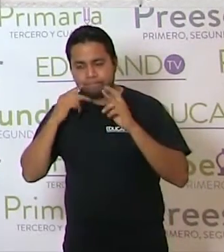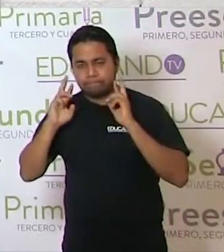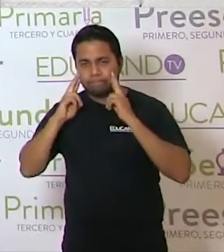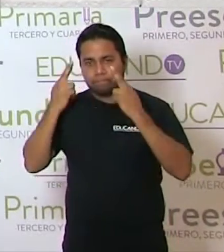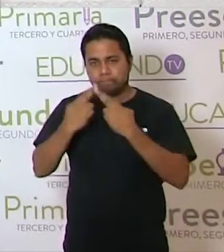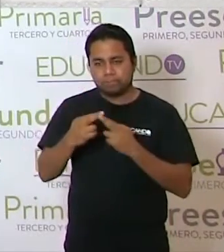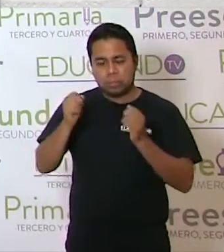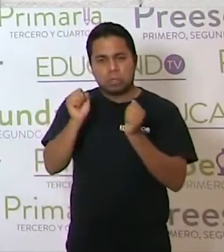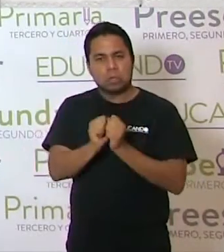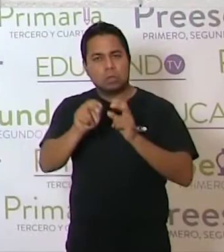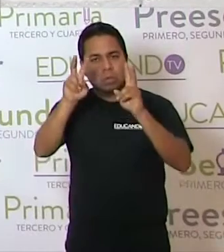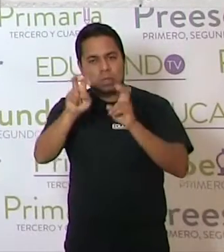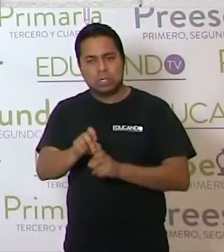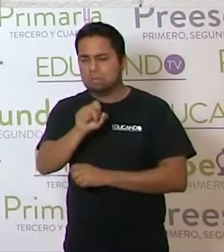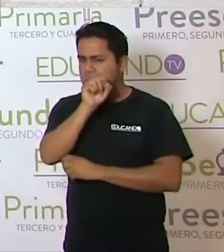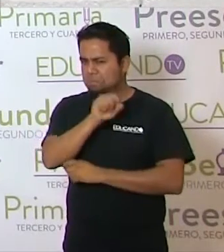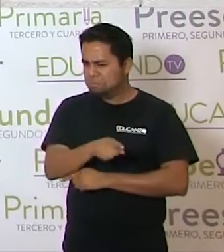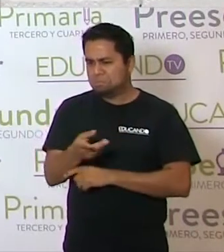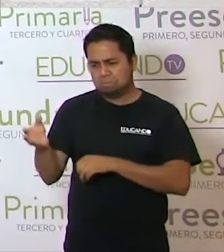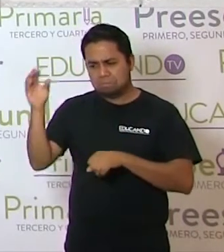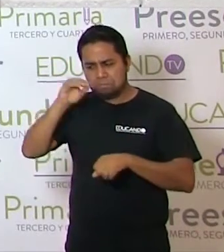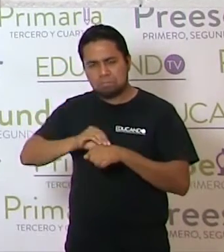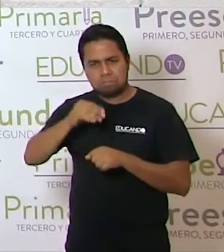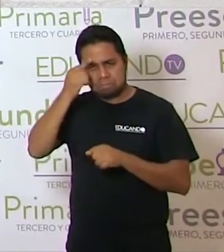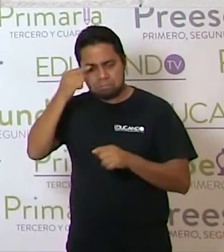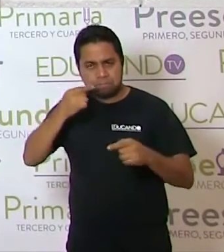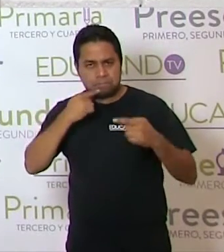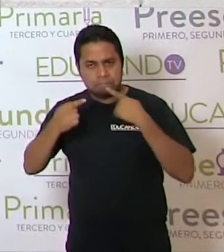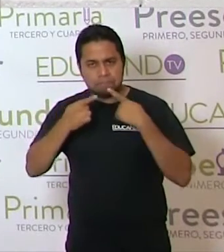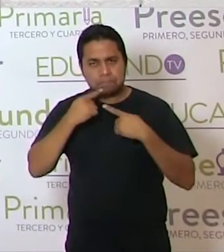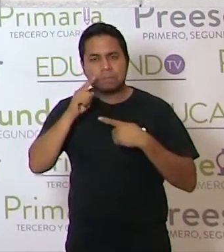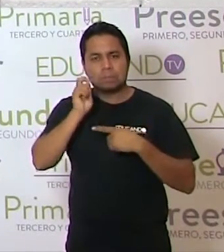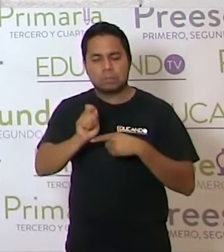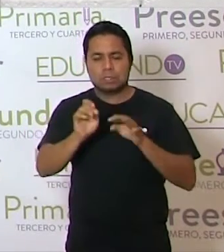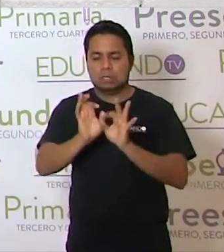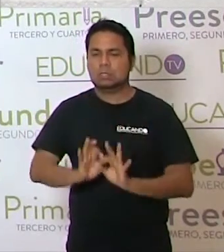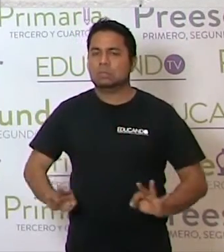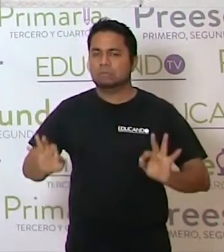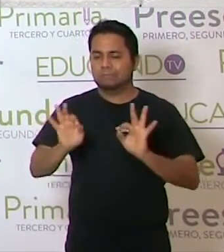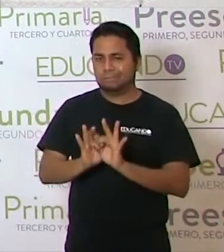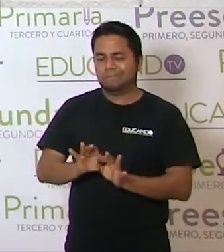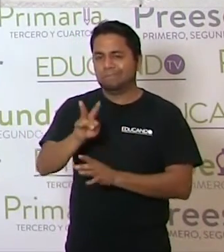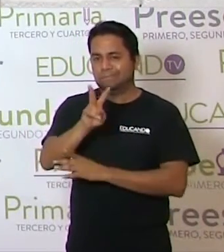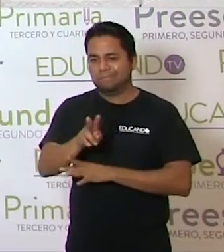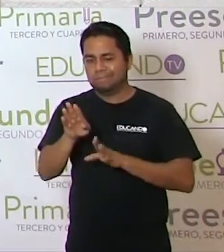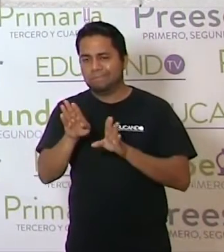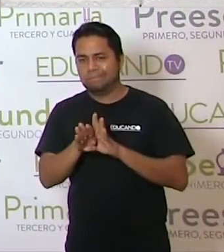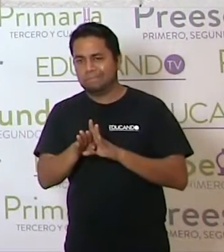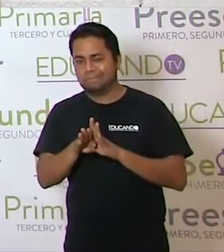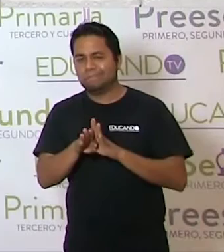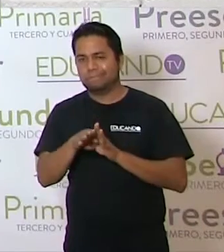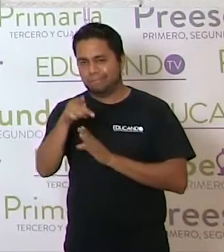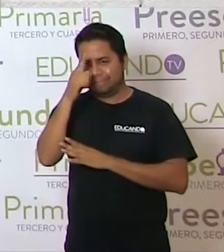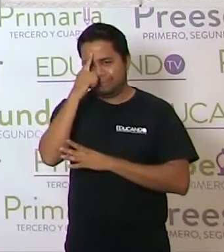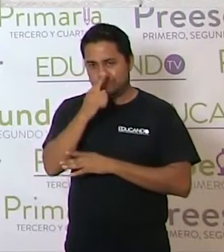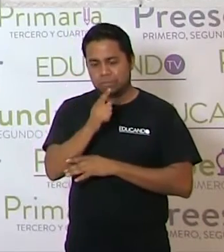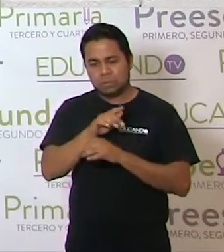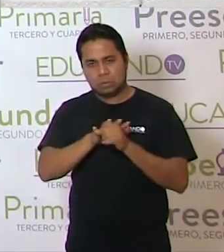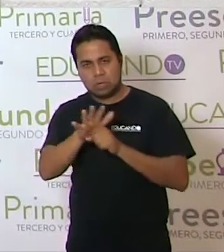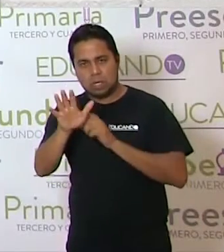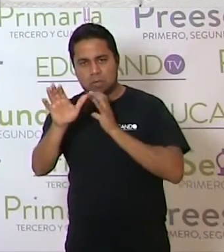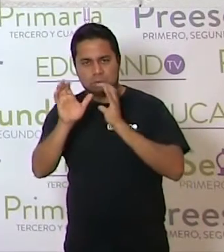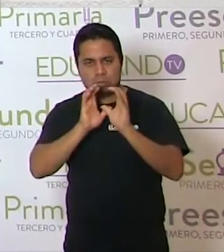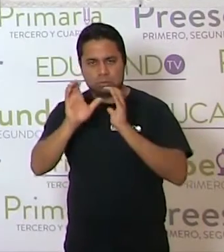un tema relacionado con el panel de discusión que es muy importante y que es muy relevante para el tipo de comunicación